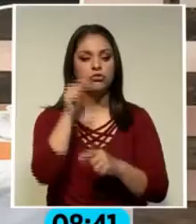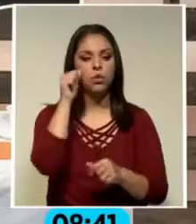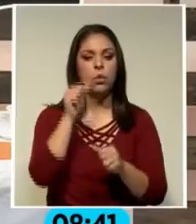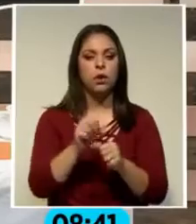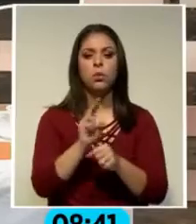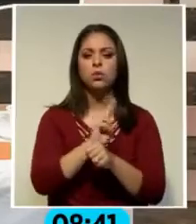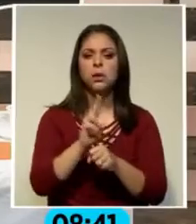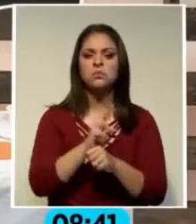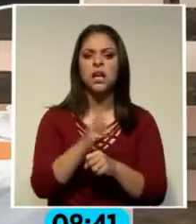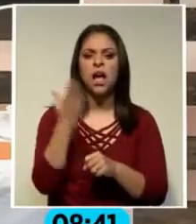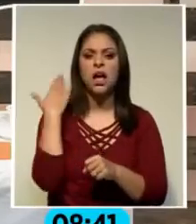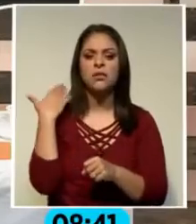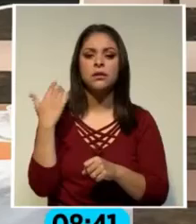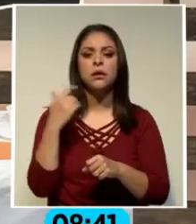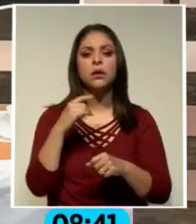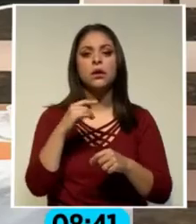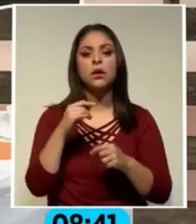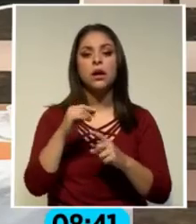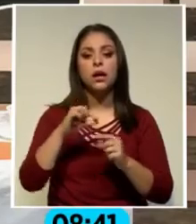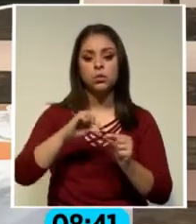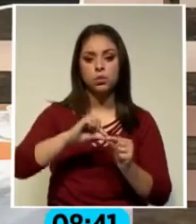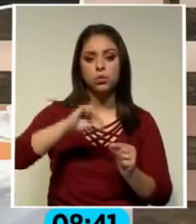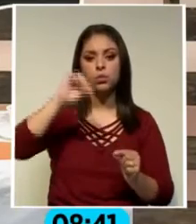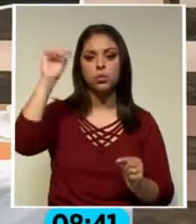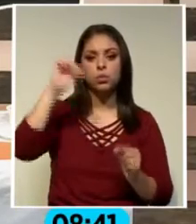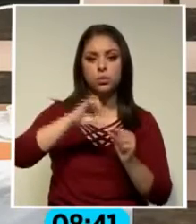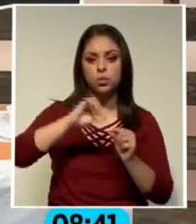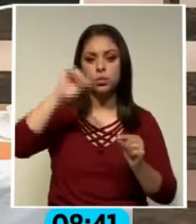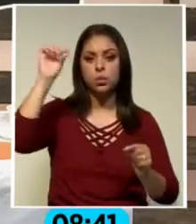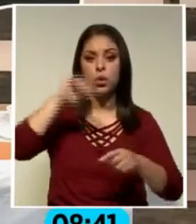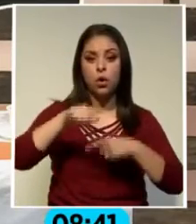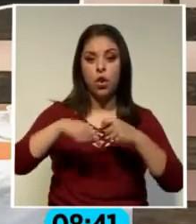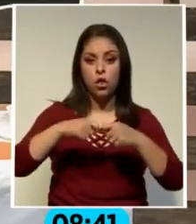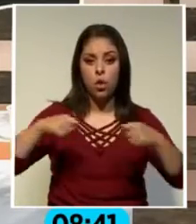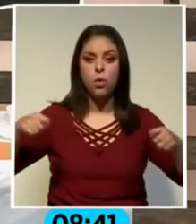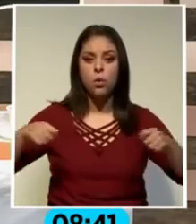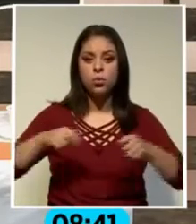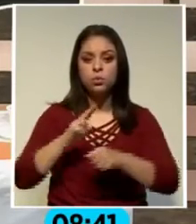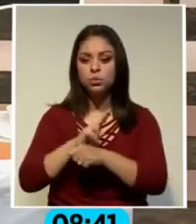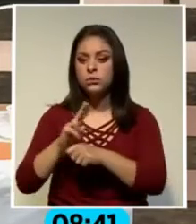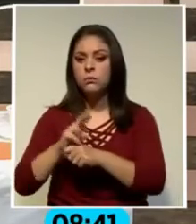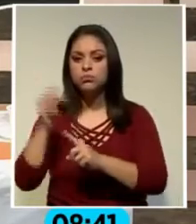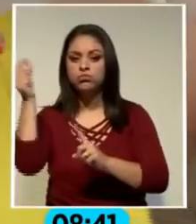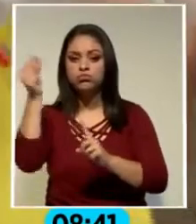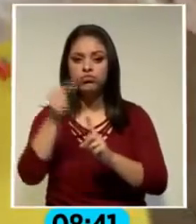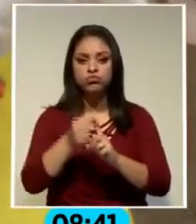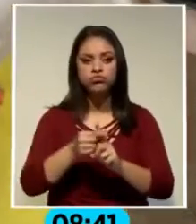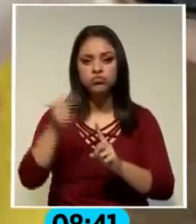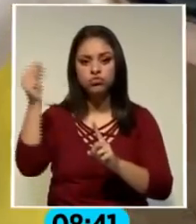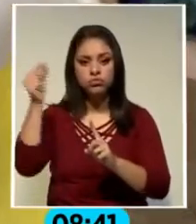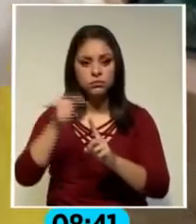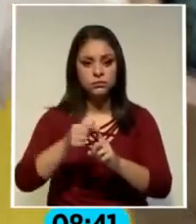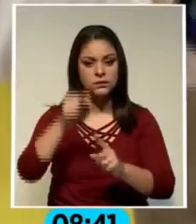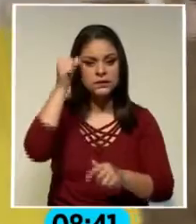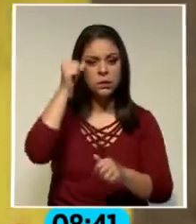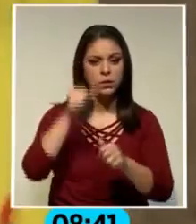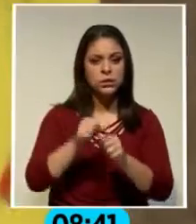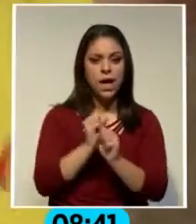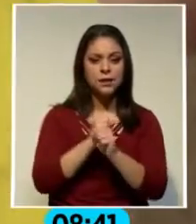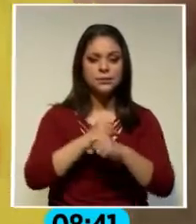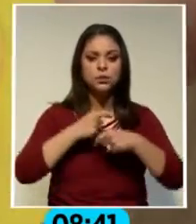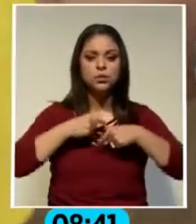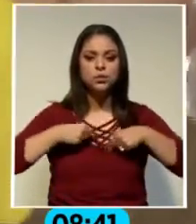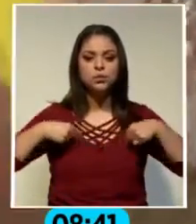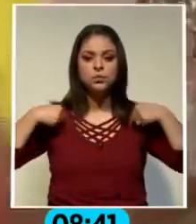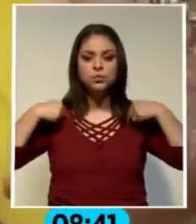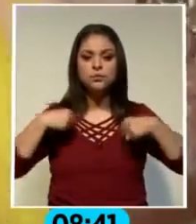un cordón y le fuimos introduciendo unas piecitas. Entonces, que nuestro emprendimiento como, de hacer collares. Es como que ese movimiento nos